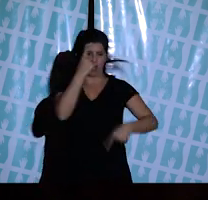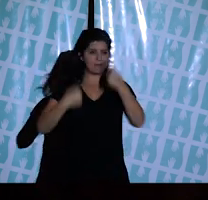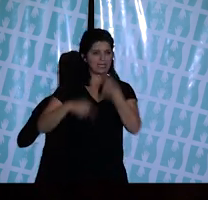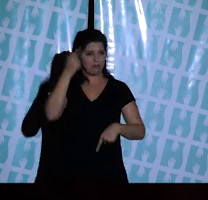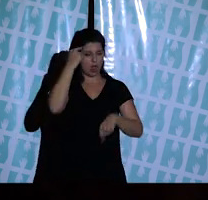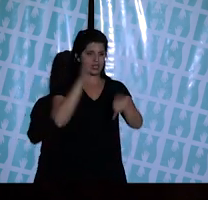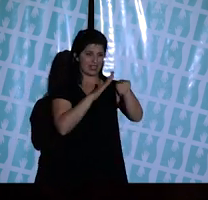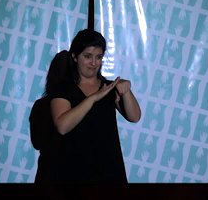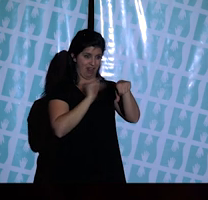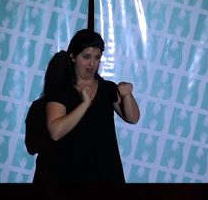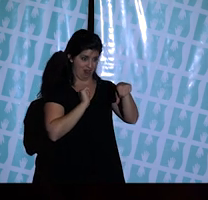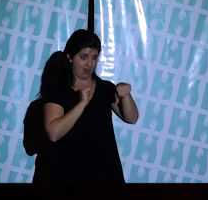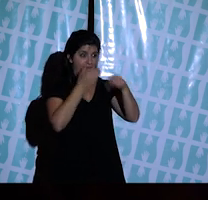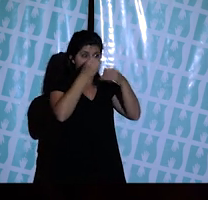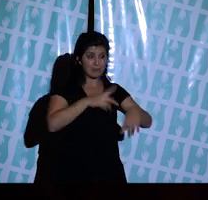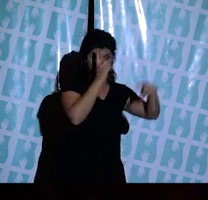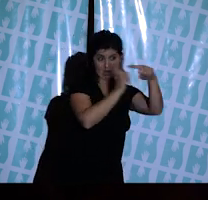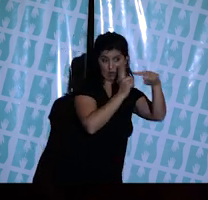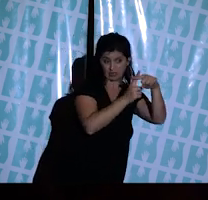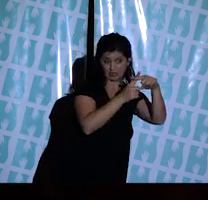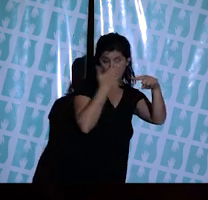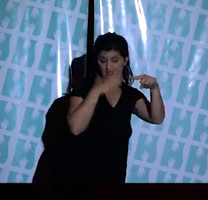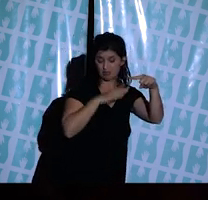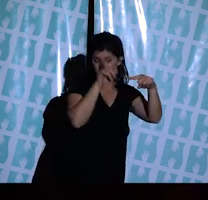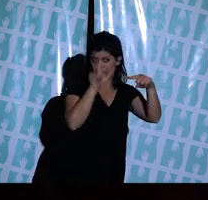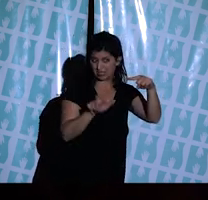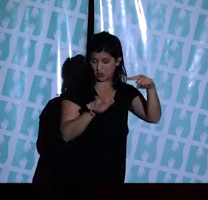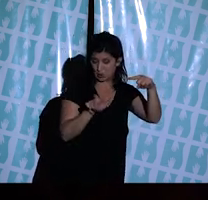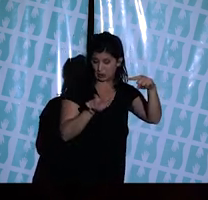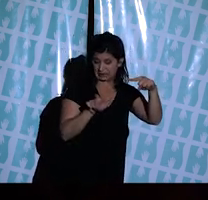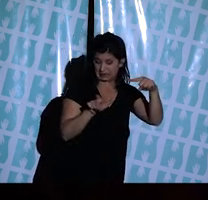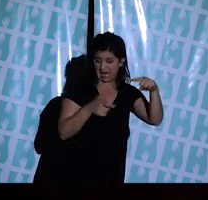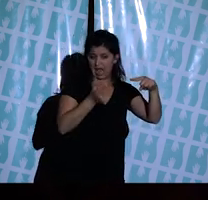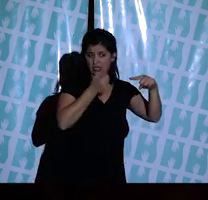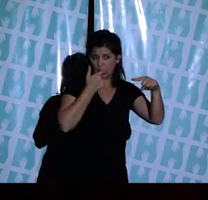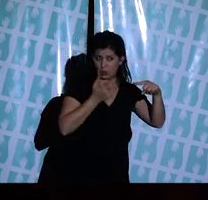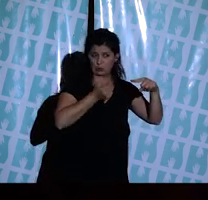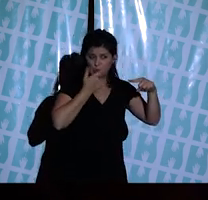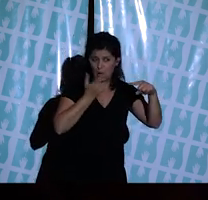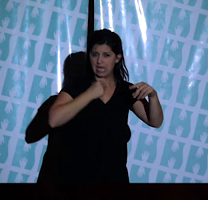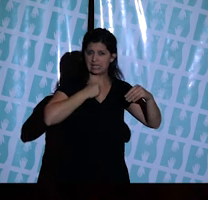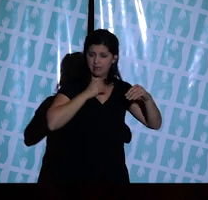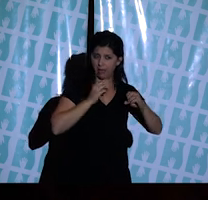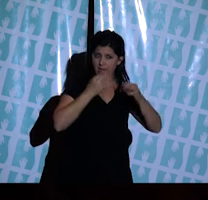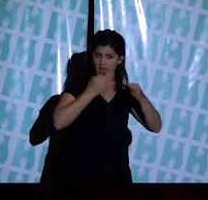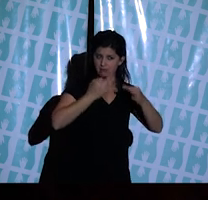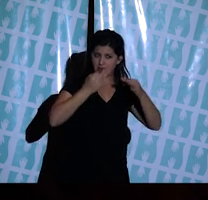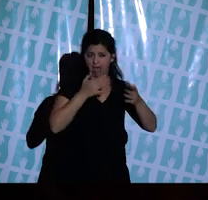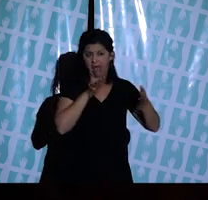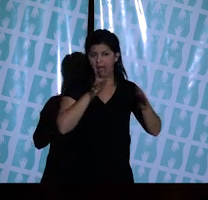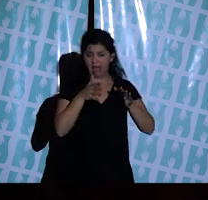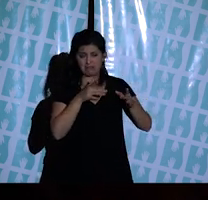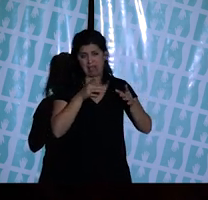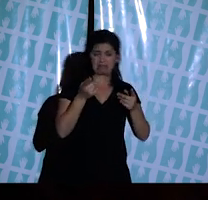lo positivo, pero luego esa persona empieza a consumir, se siente bien, lo hace